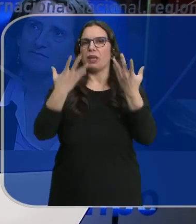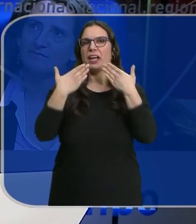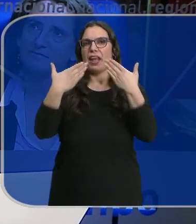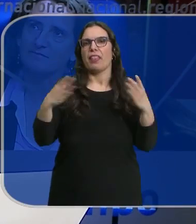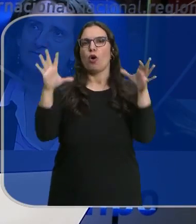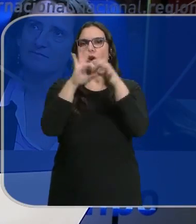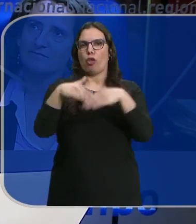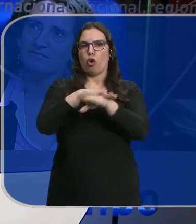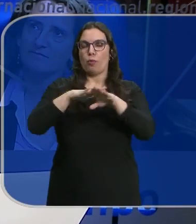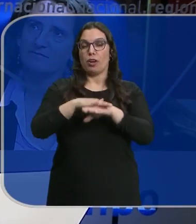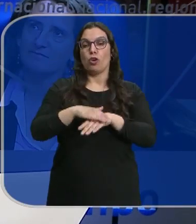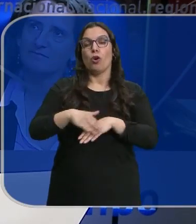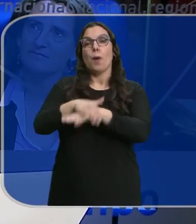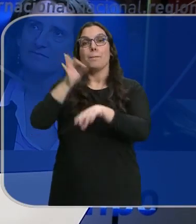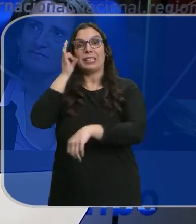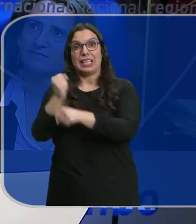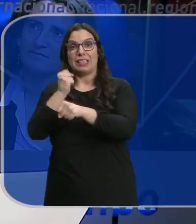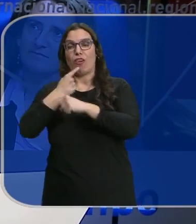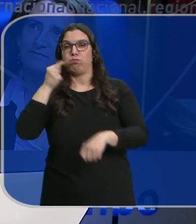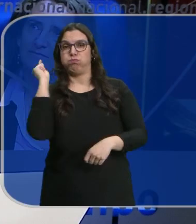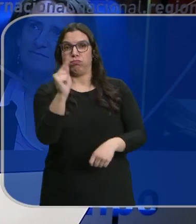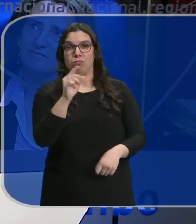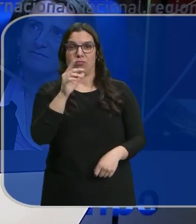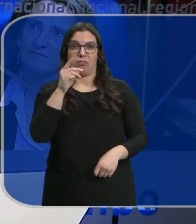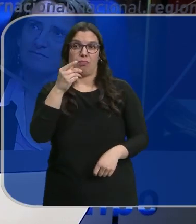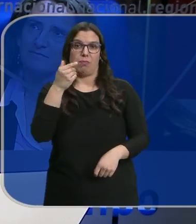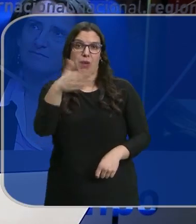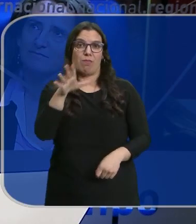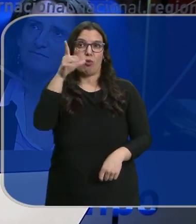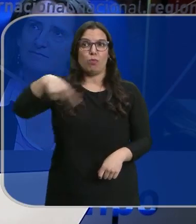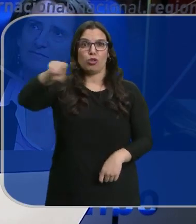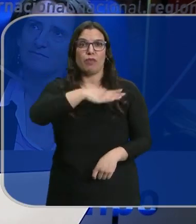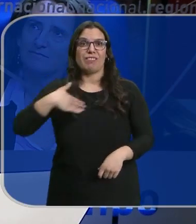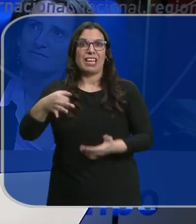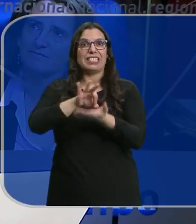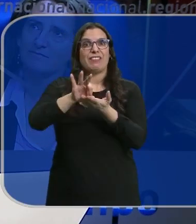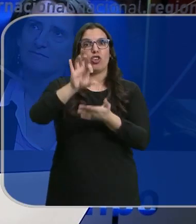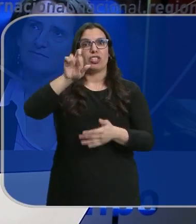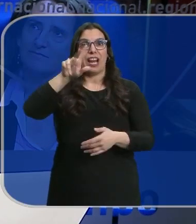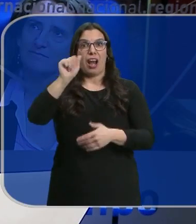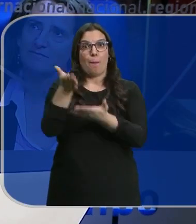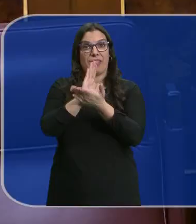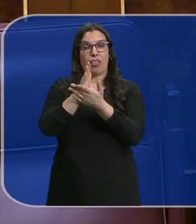PP. Yolanda Díaz ha respondido afeando las intenciones del partido de Abascal de extinguir el SERLA.